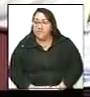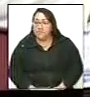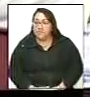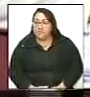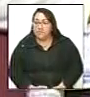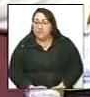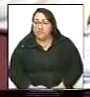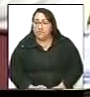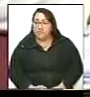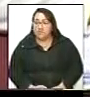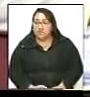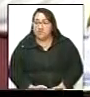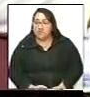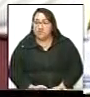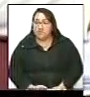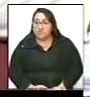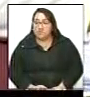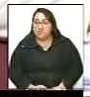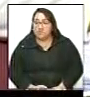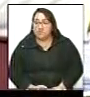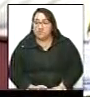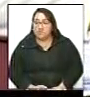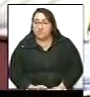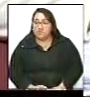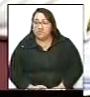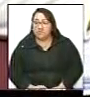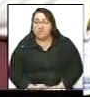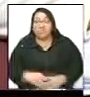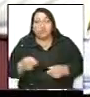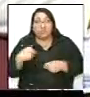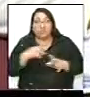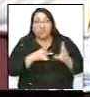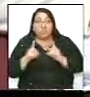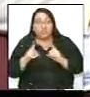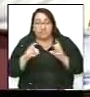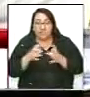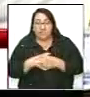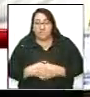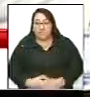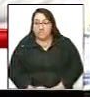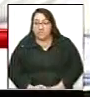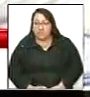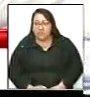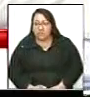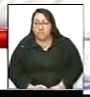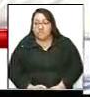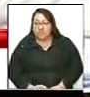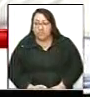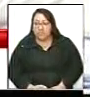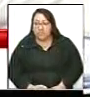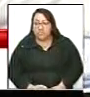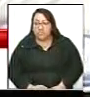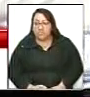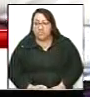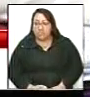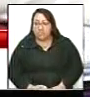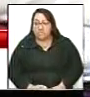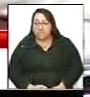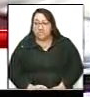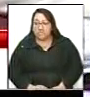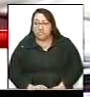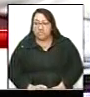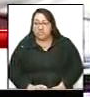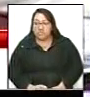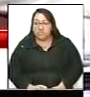propuesta final. Ahí nosotros retomaremos el debate. Lo que estamos ahora ya es en la fase final